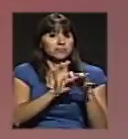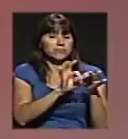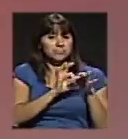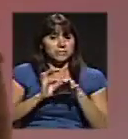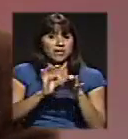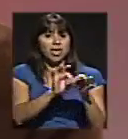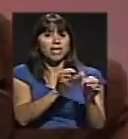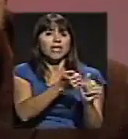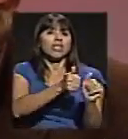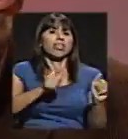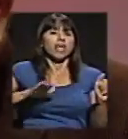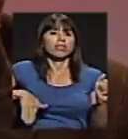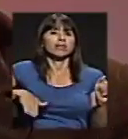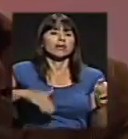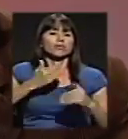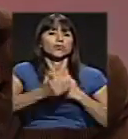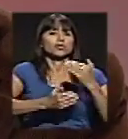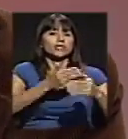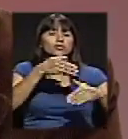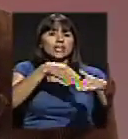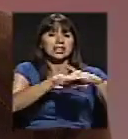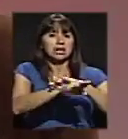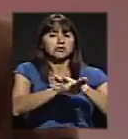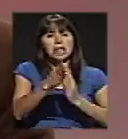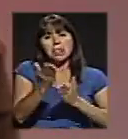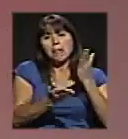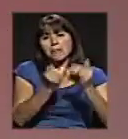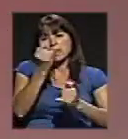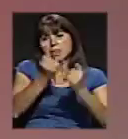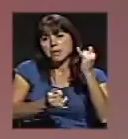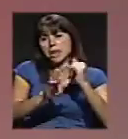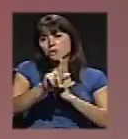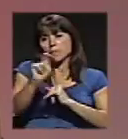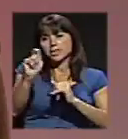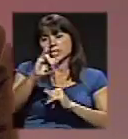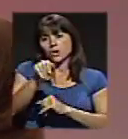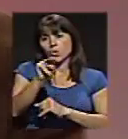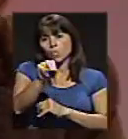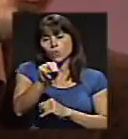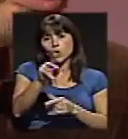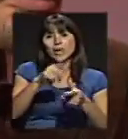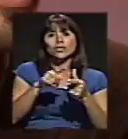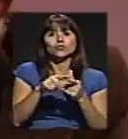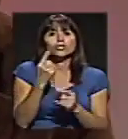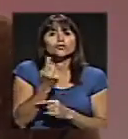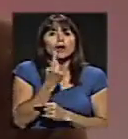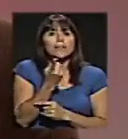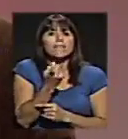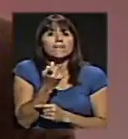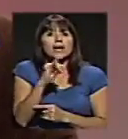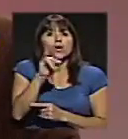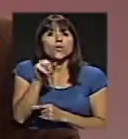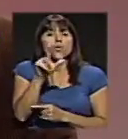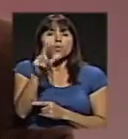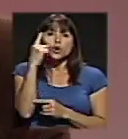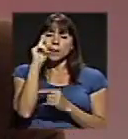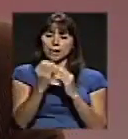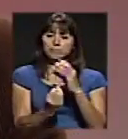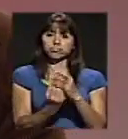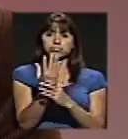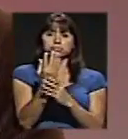internos y van a irlos terminando por ahí de junio. Entonces prácticamente nos quedaría el mes de julio para configurar una